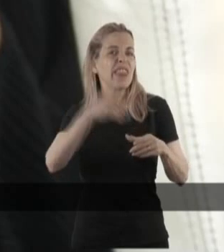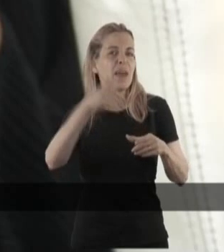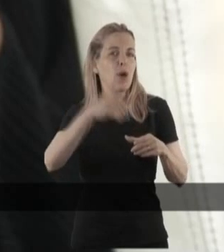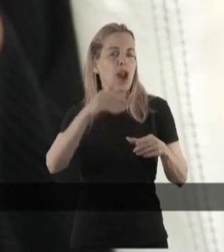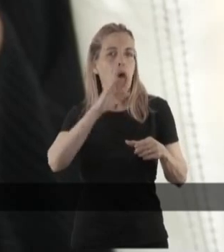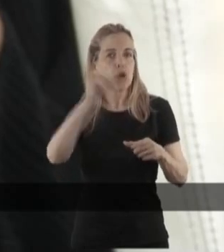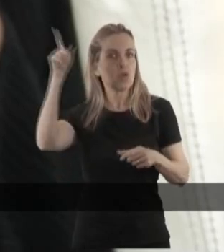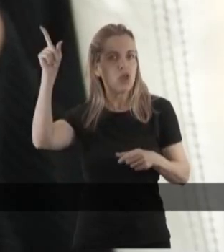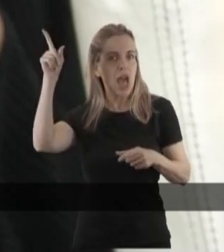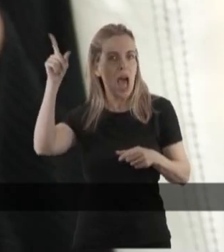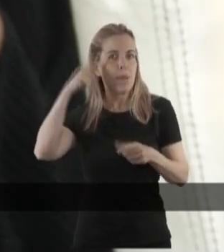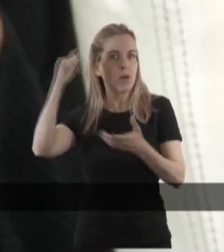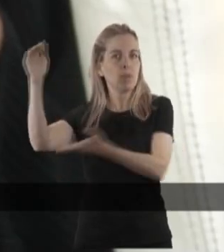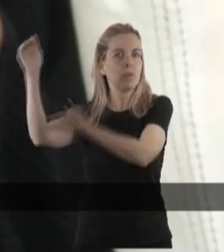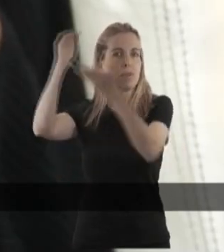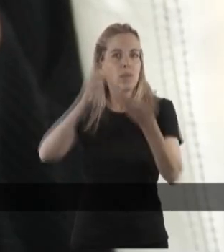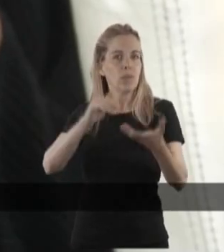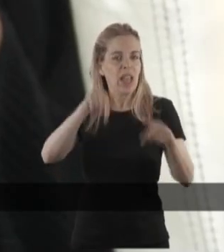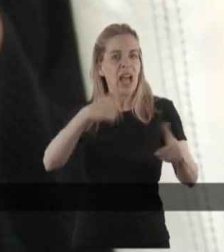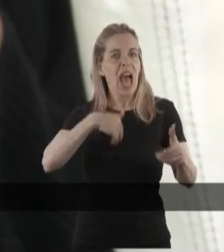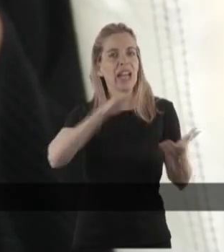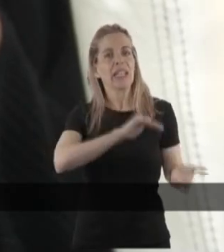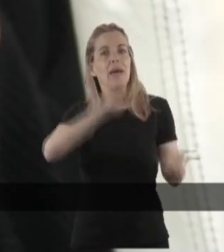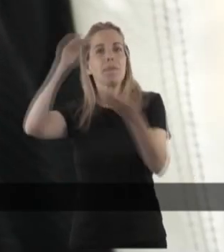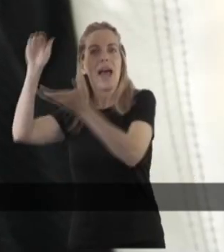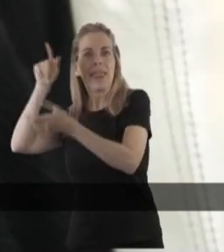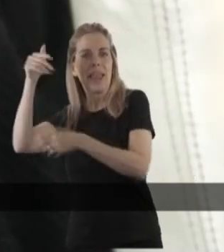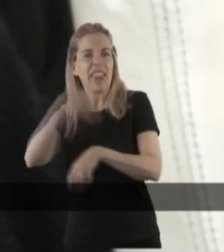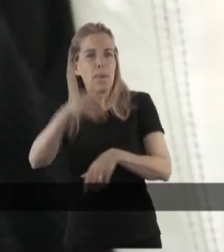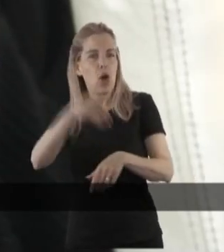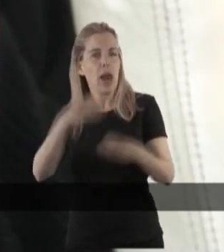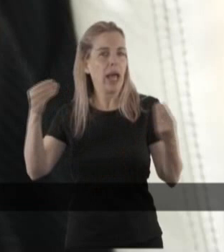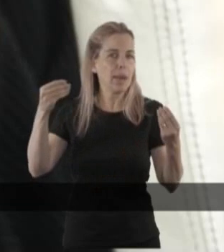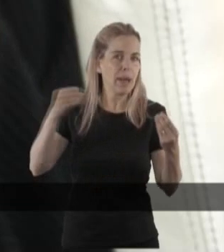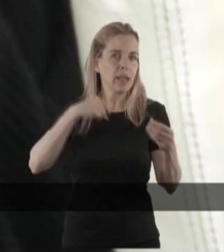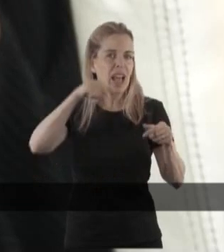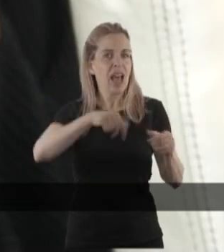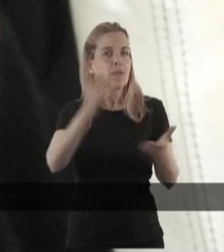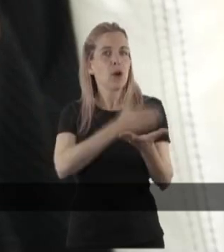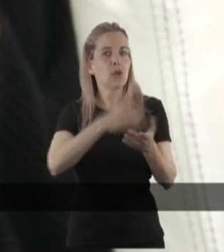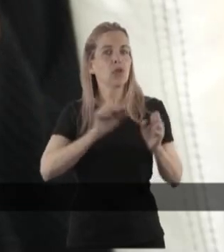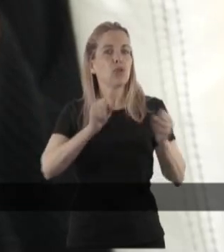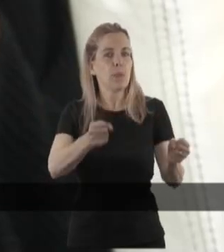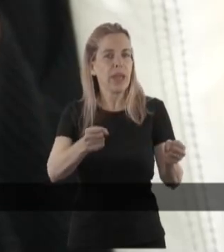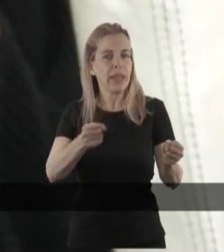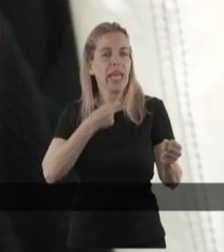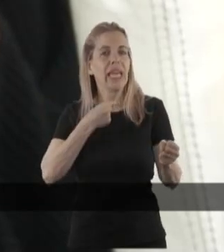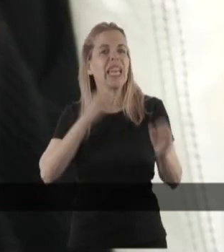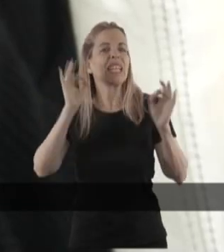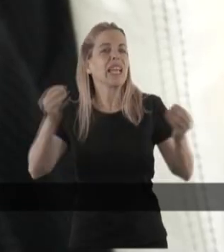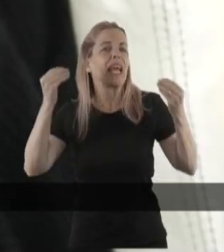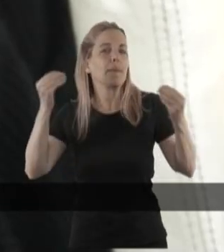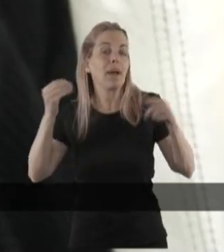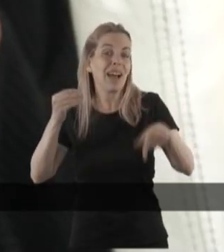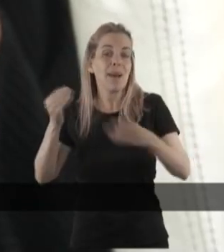los lotes que se están enviando desde acá. Quería saber cuál es la posición del gobierno, si piensa intervenir. Bueno, no tenemos a la ministra de